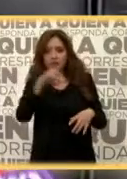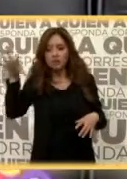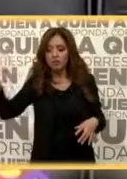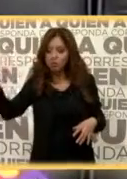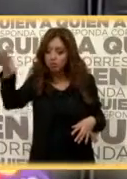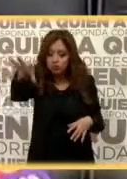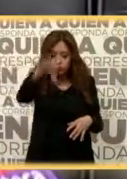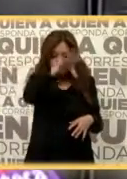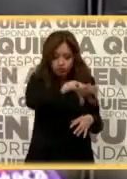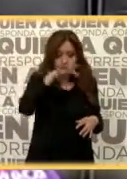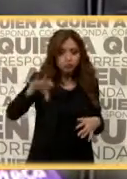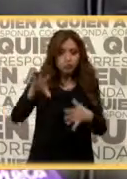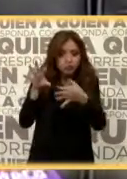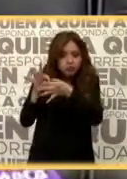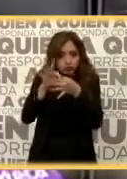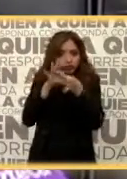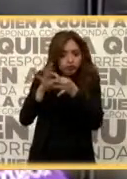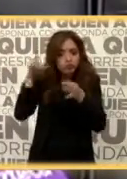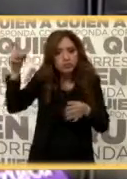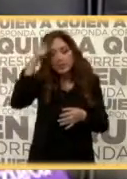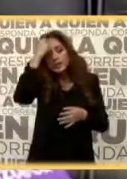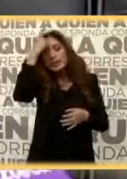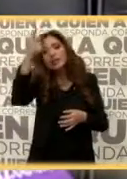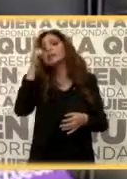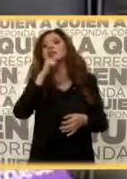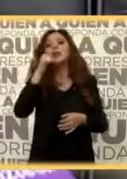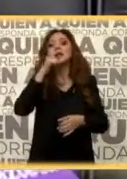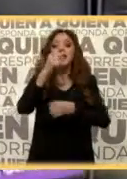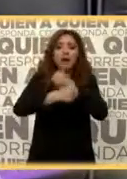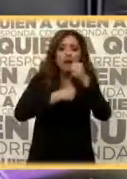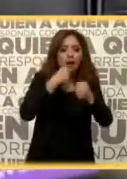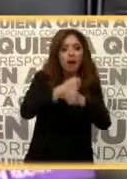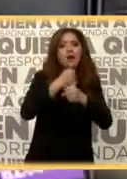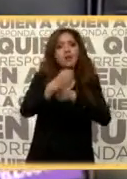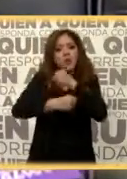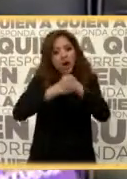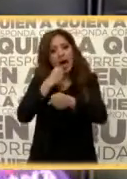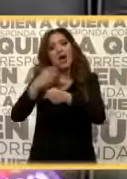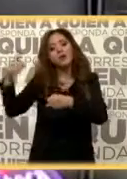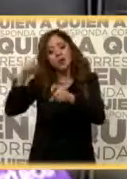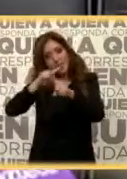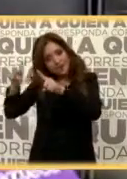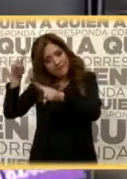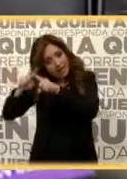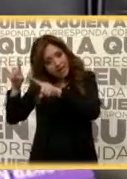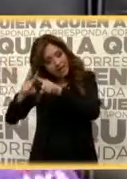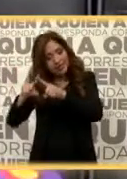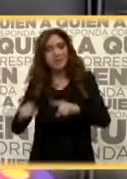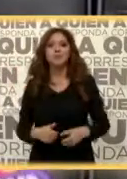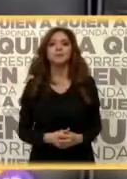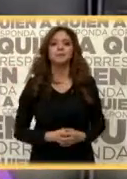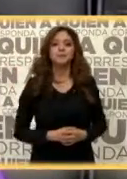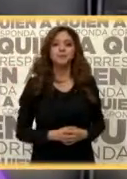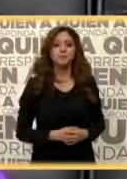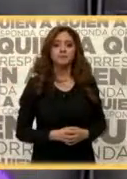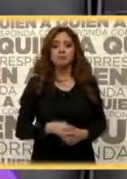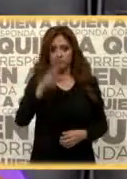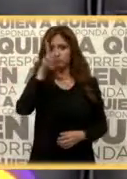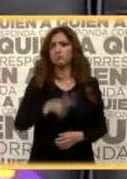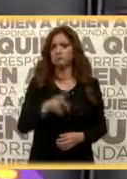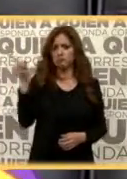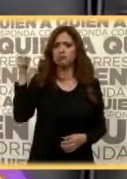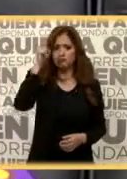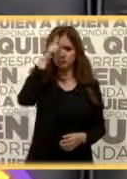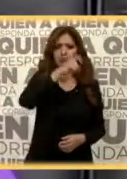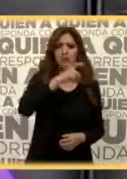poder hacer, llevar a cabo la idea que tiene la producción. Cada año quieren algo diferente y algo mejor, más grande. Entonces, es difícil, pero